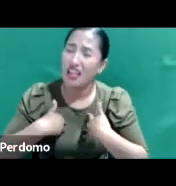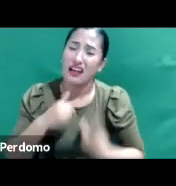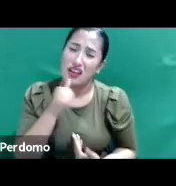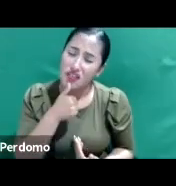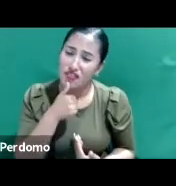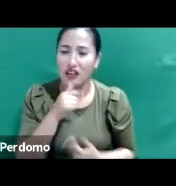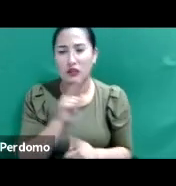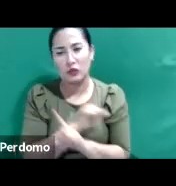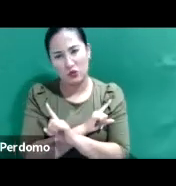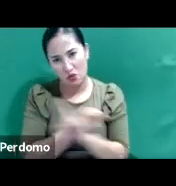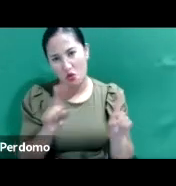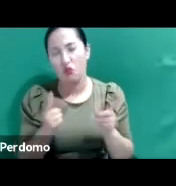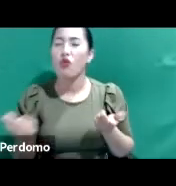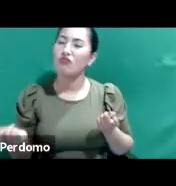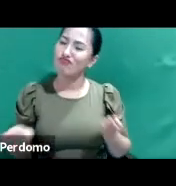pero muy